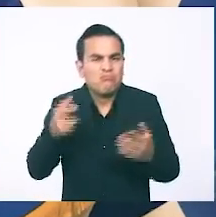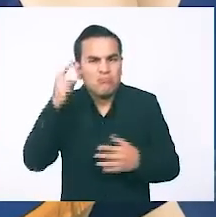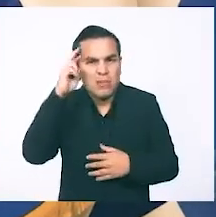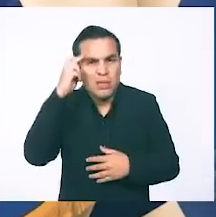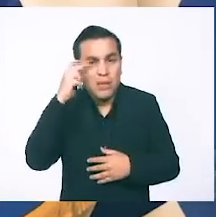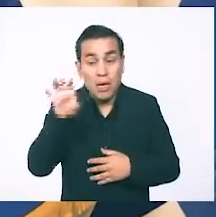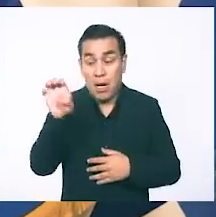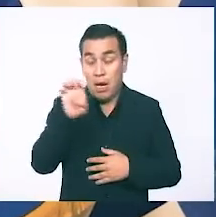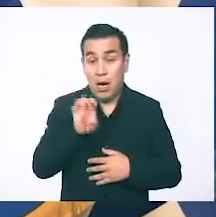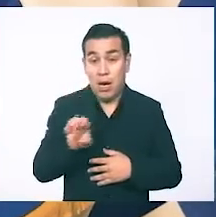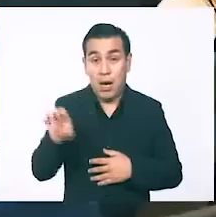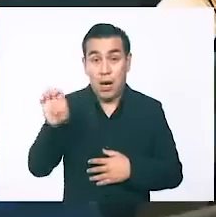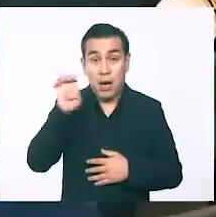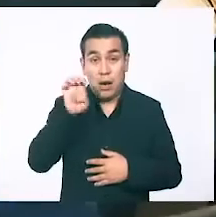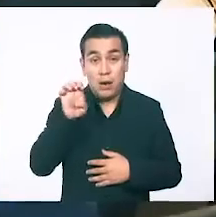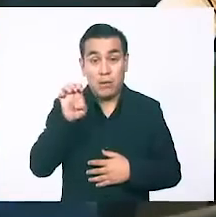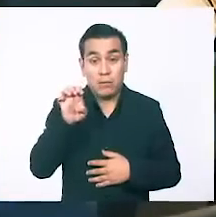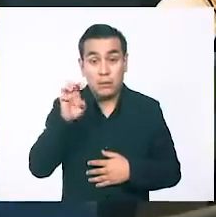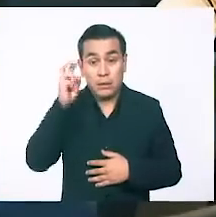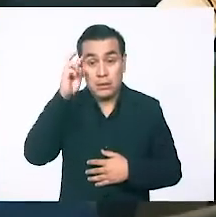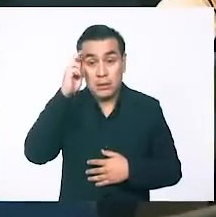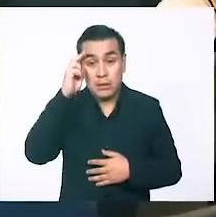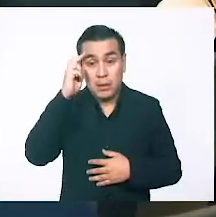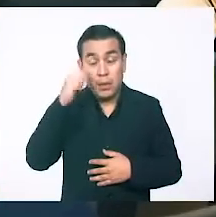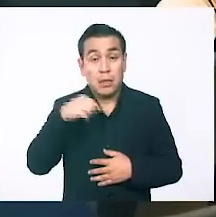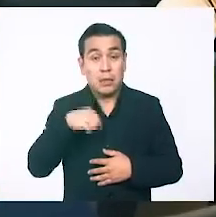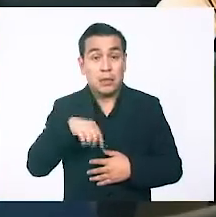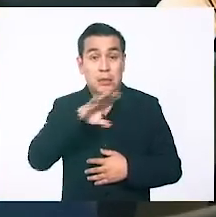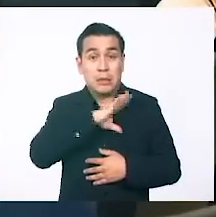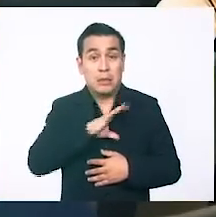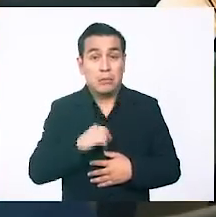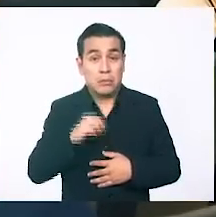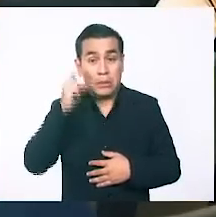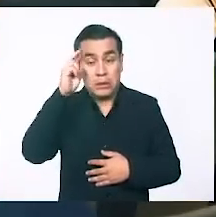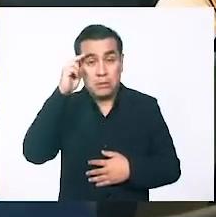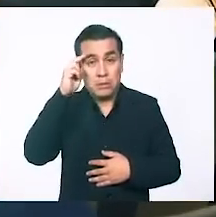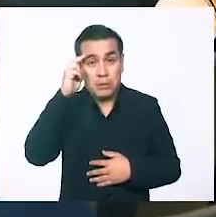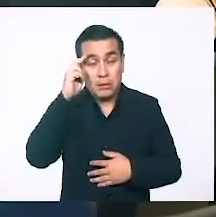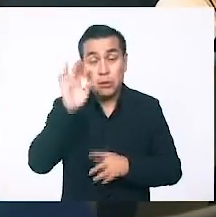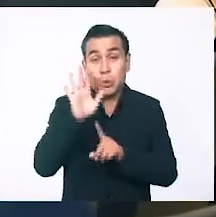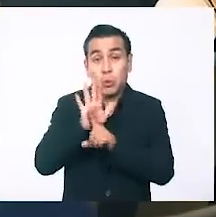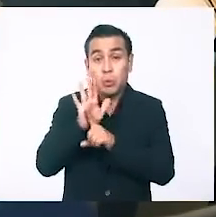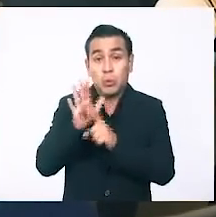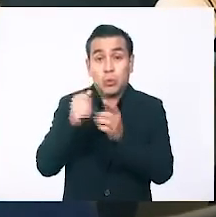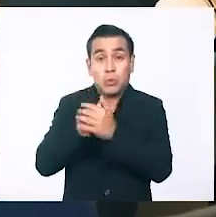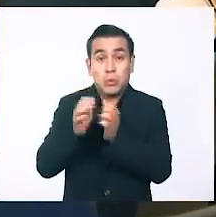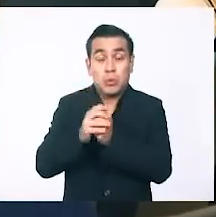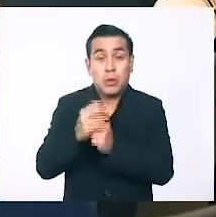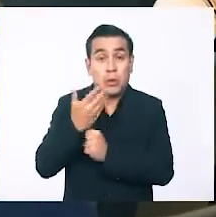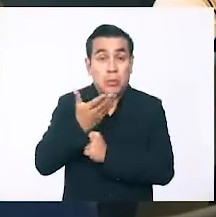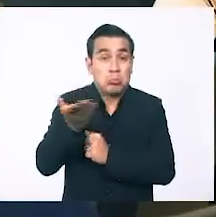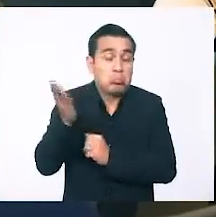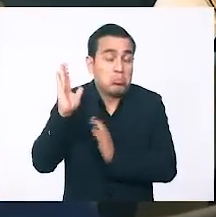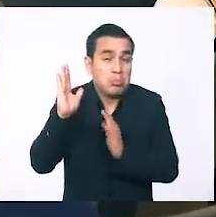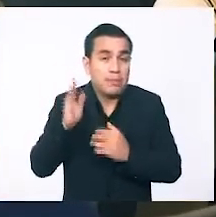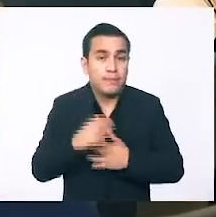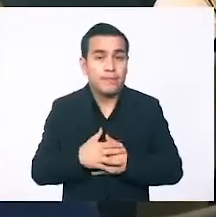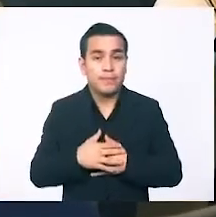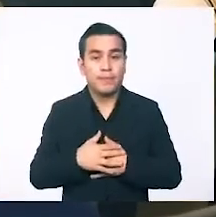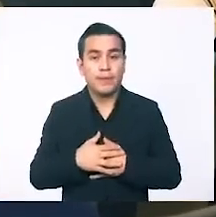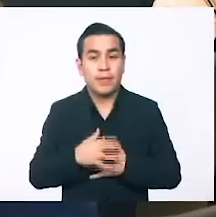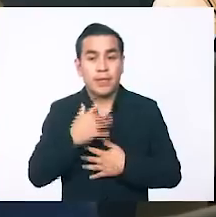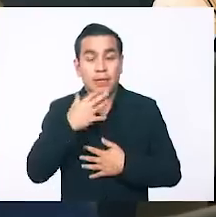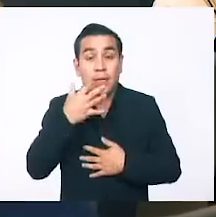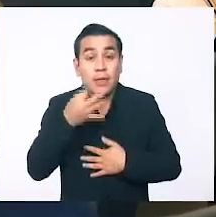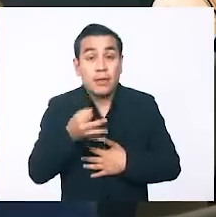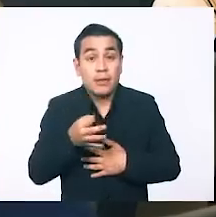en Europa, pues el tiempo que le dedican a El Salvador es poco, porque obviamente tienen muchas cosas que ver, pues tienen un montón de temas más importantes. Pero ellos